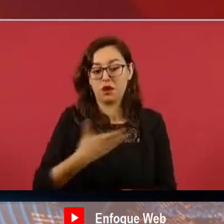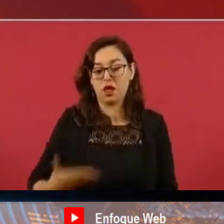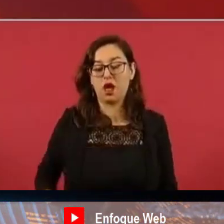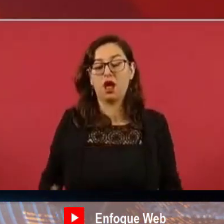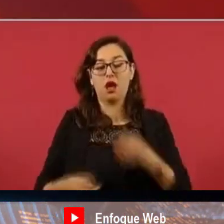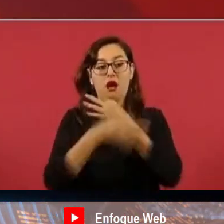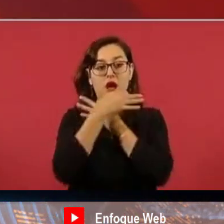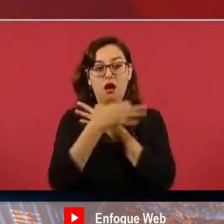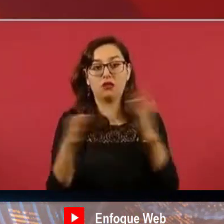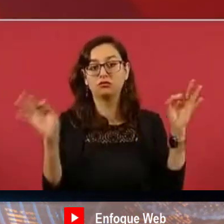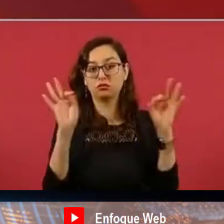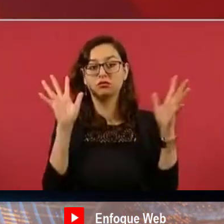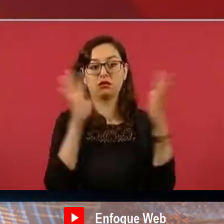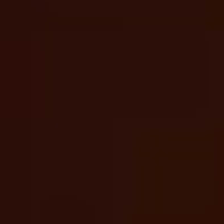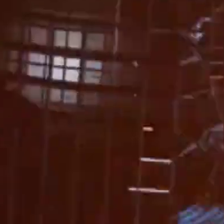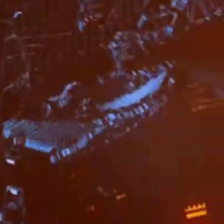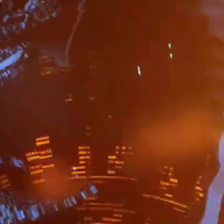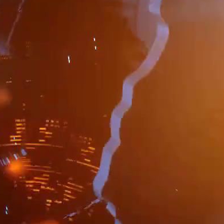el narcotráfico.